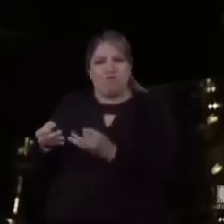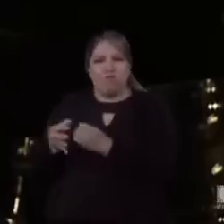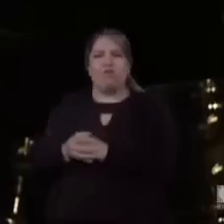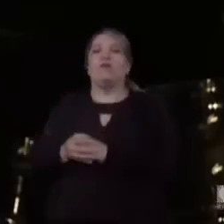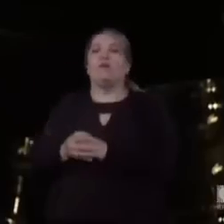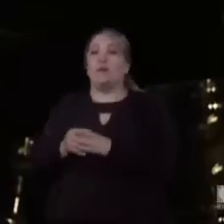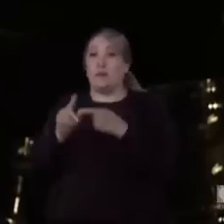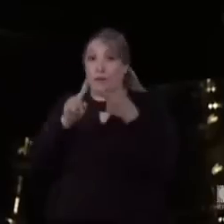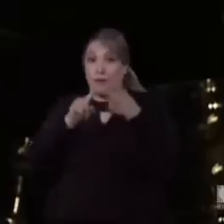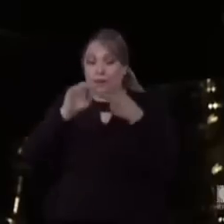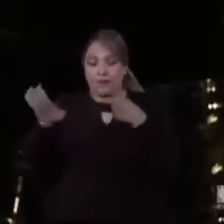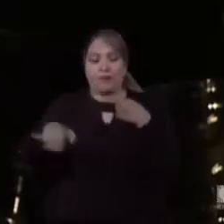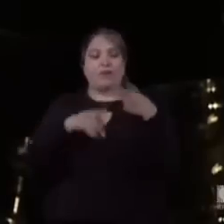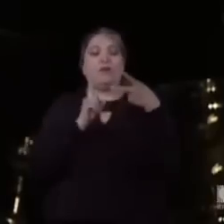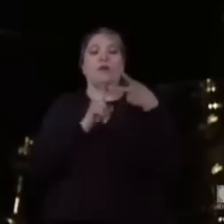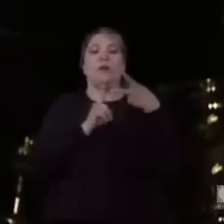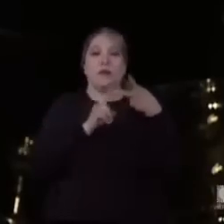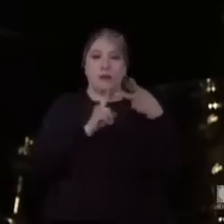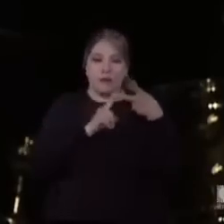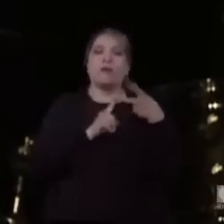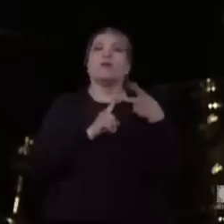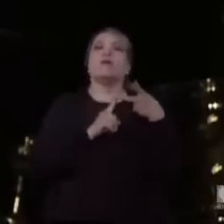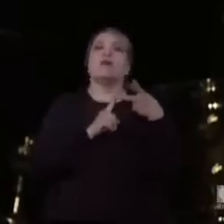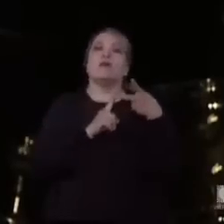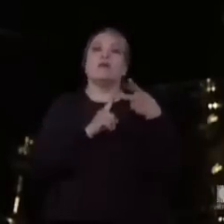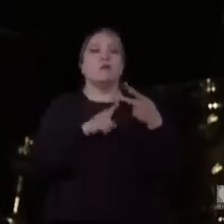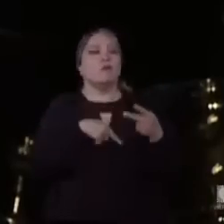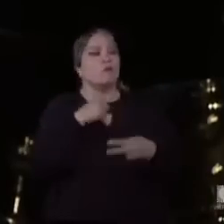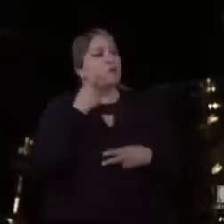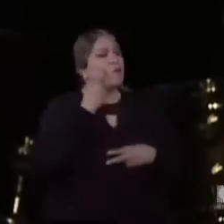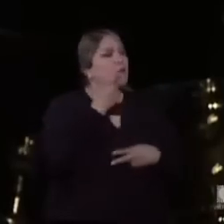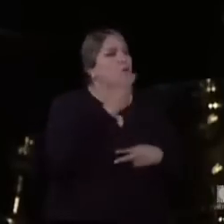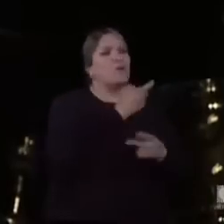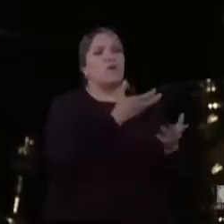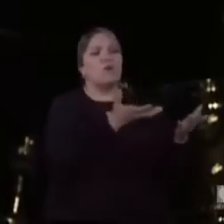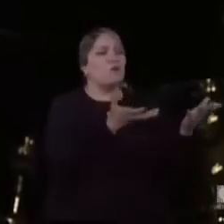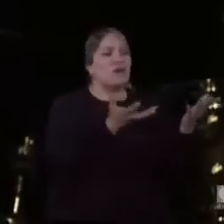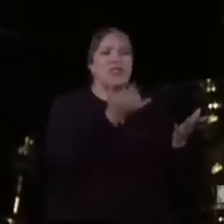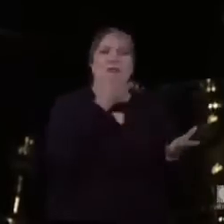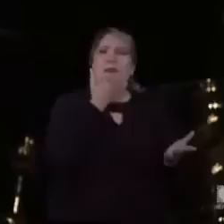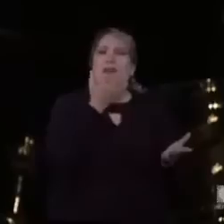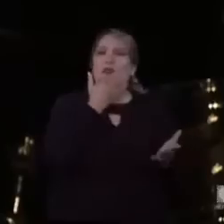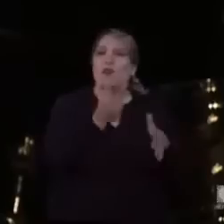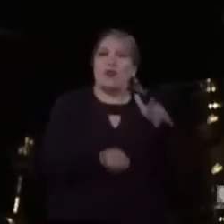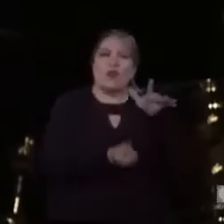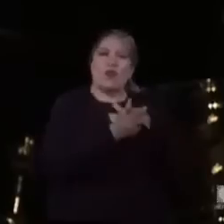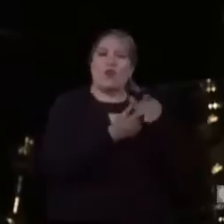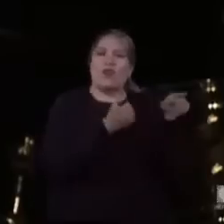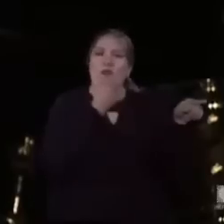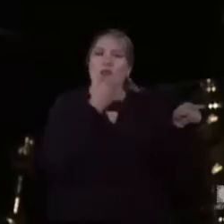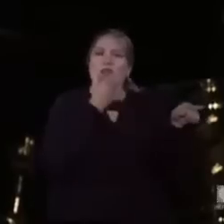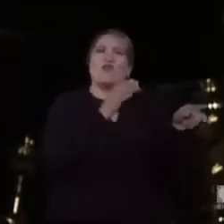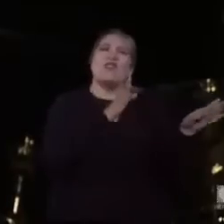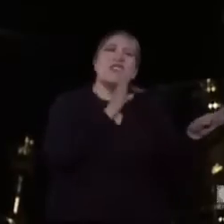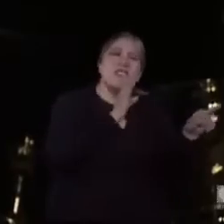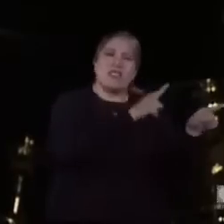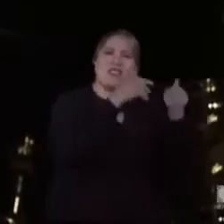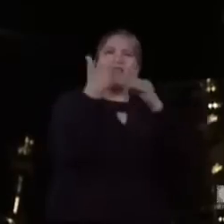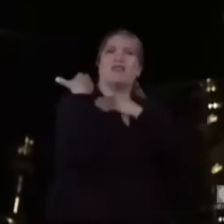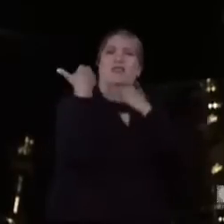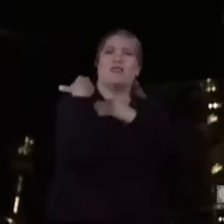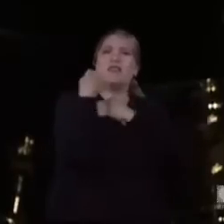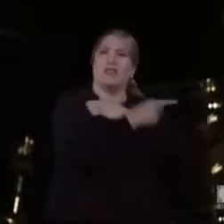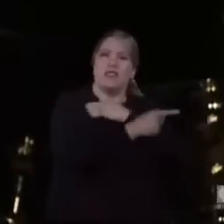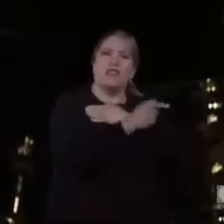Y segundo, buscar y tratar de explicar por qué ocurrieron estas cosas y quiénes son los